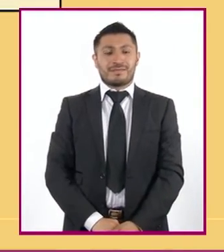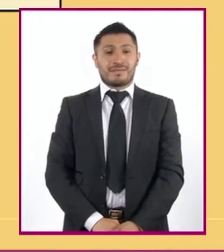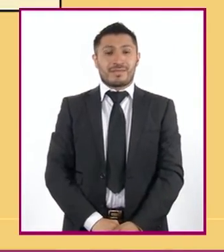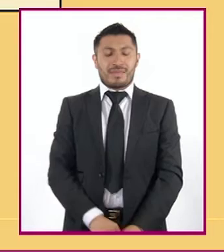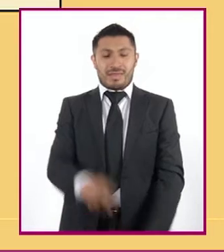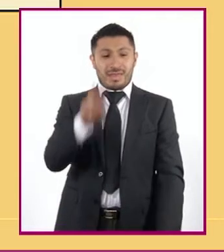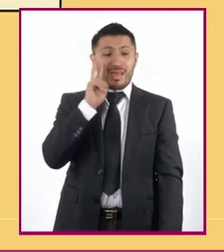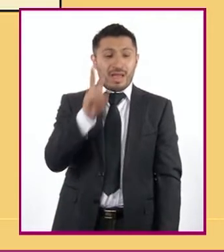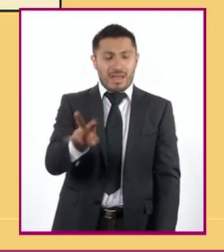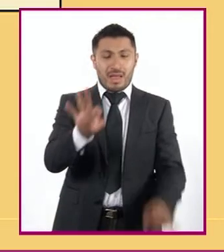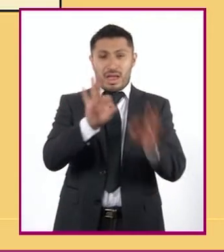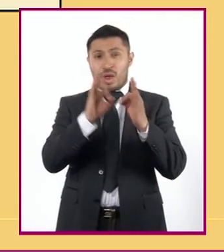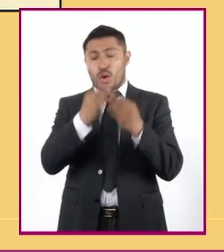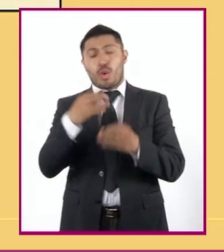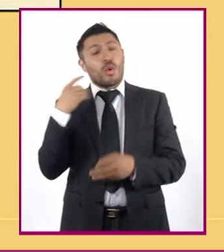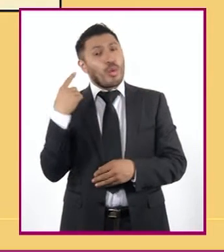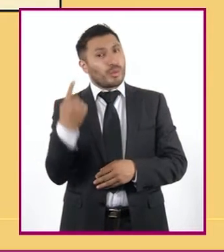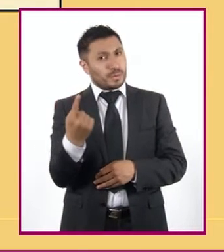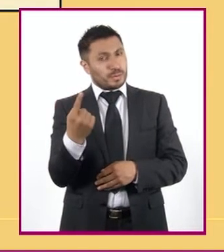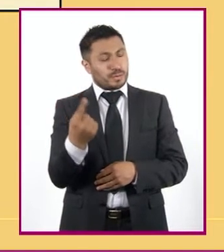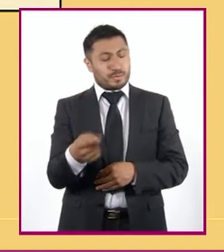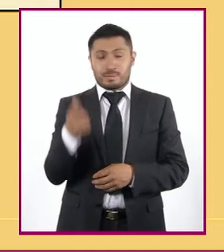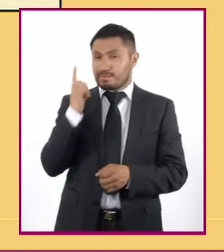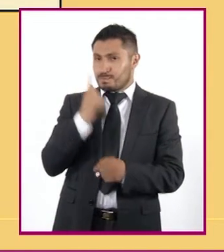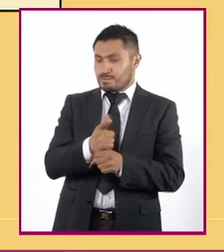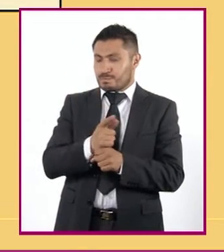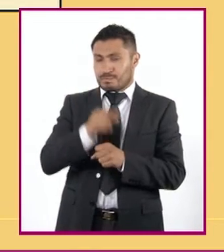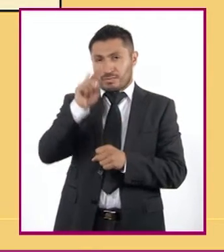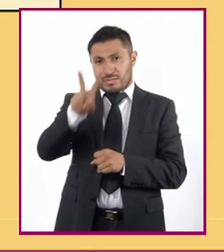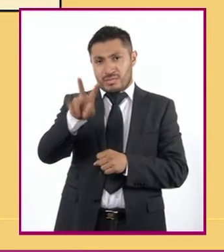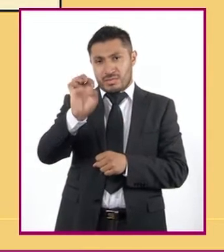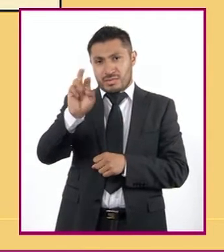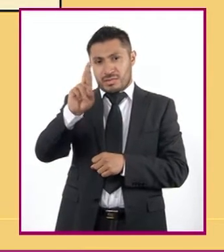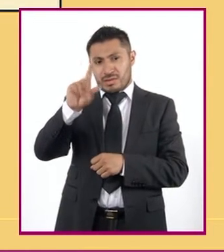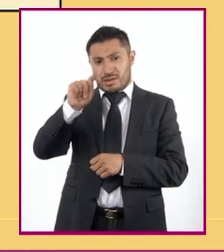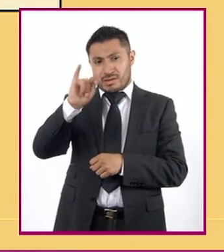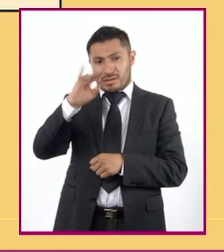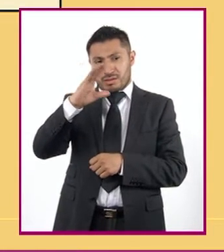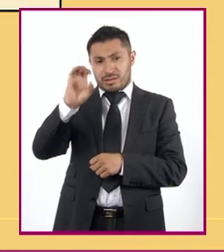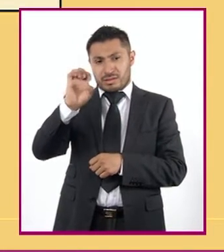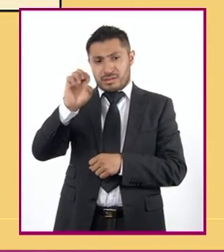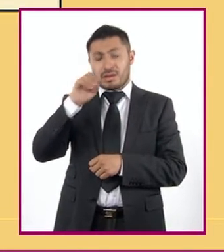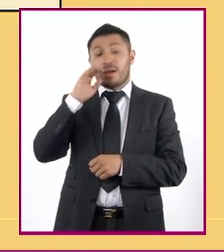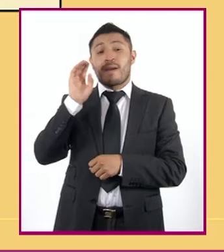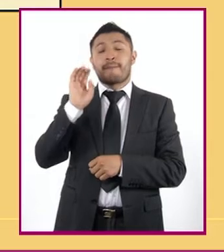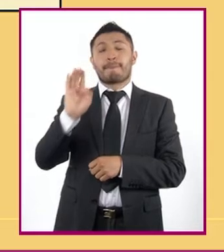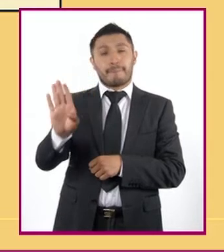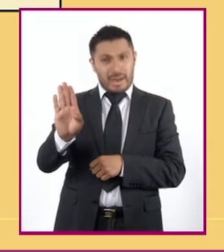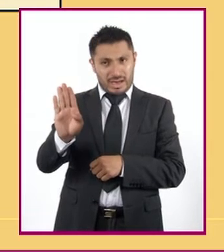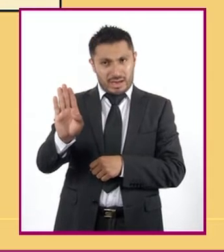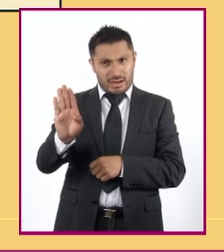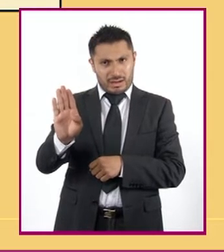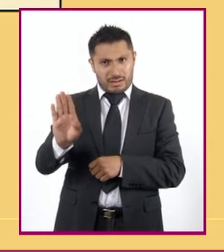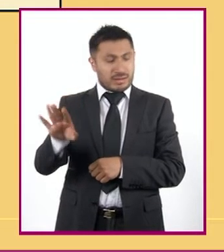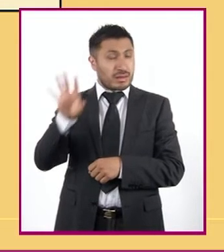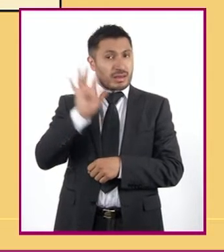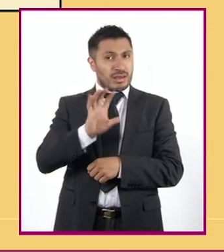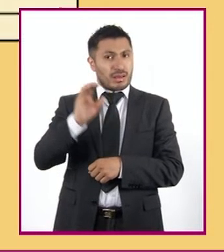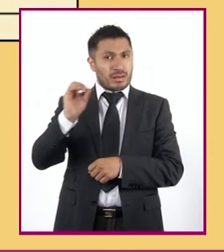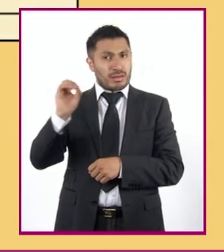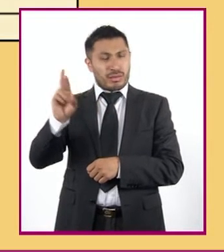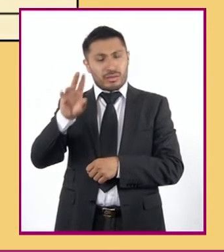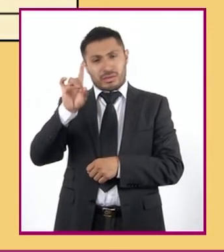Observen el polígono 1 y ubiquen el vértice B. Para el vértice B, las coordenadas